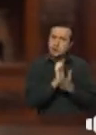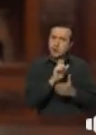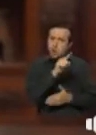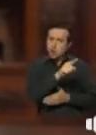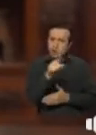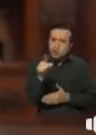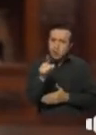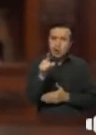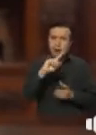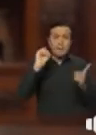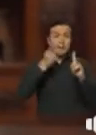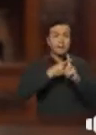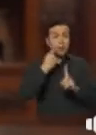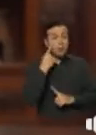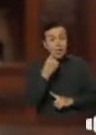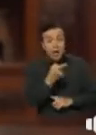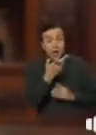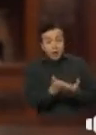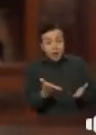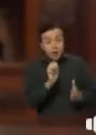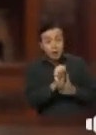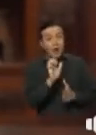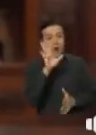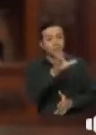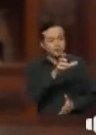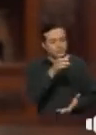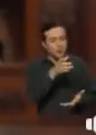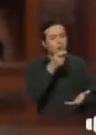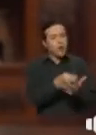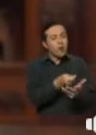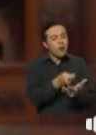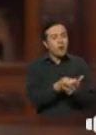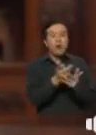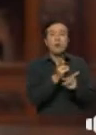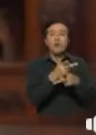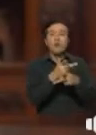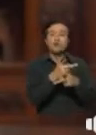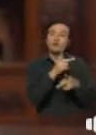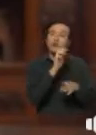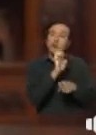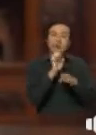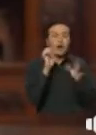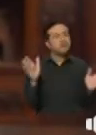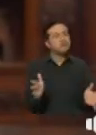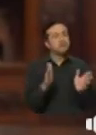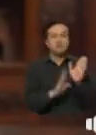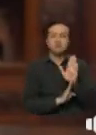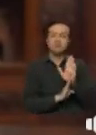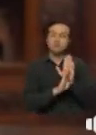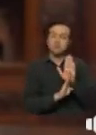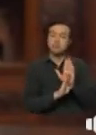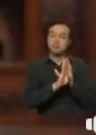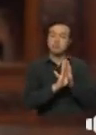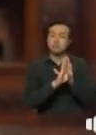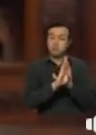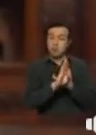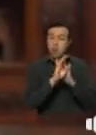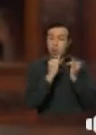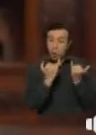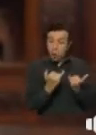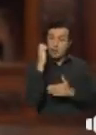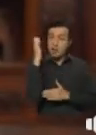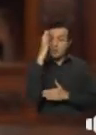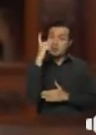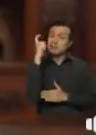A que privilegiemos el producto nacional para apoyar e incentivar a quienes están trabajando para producirlos en esta